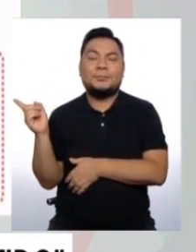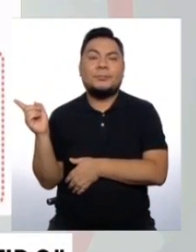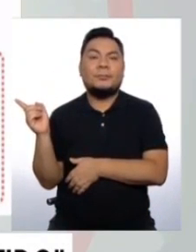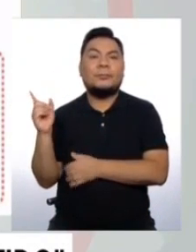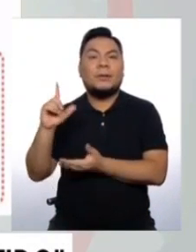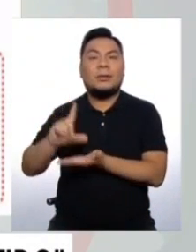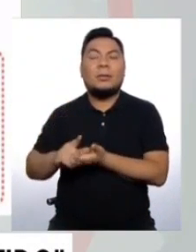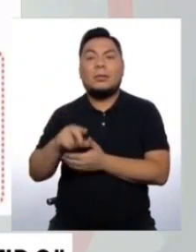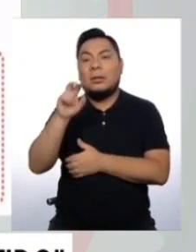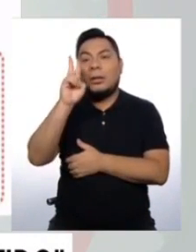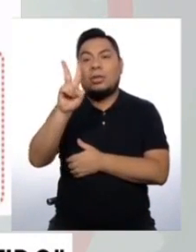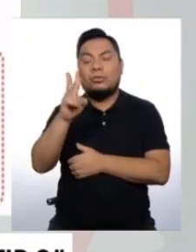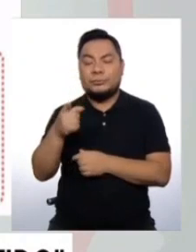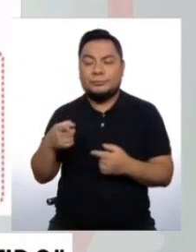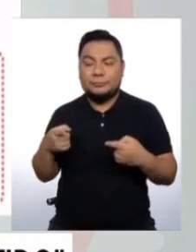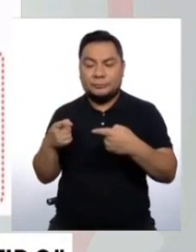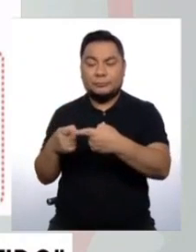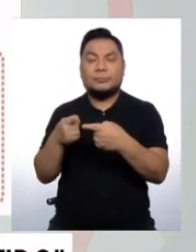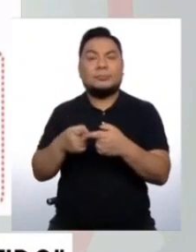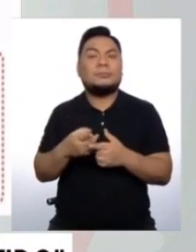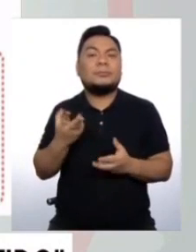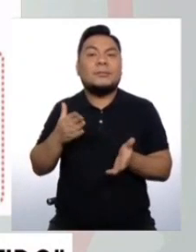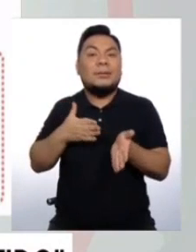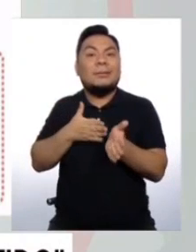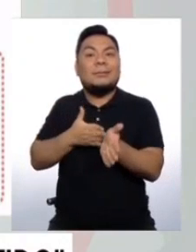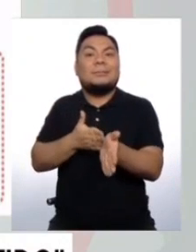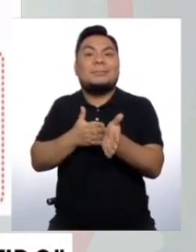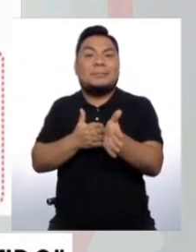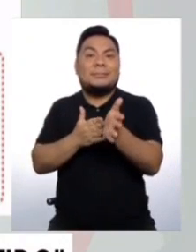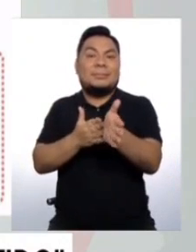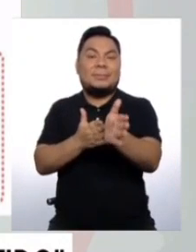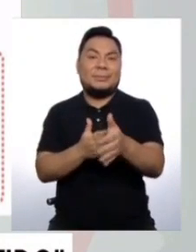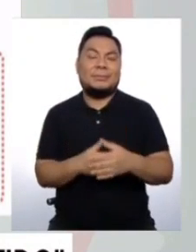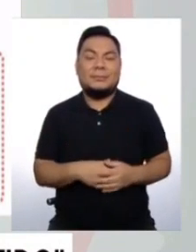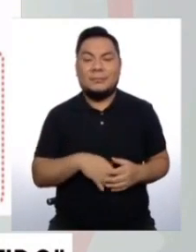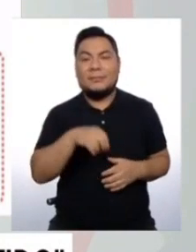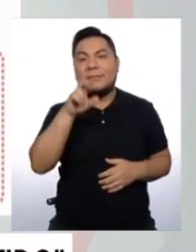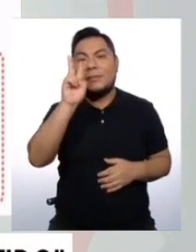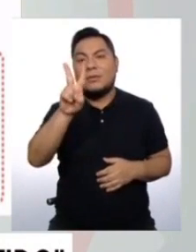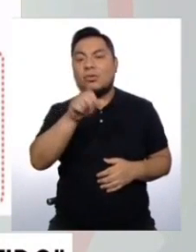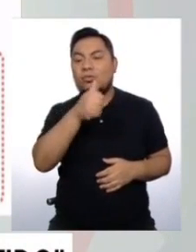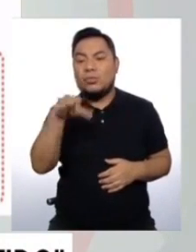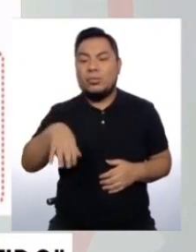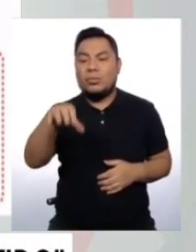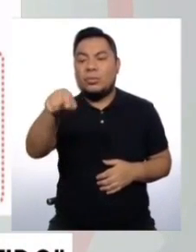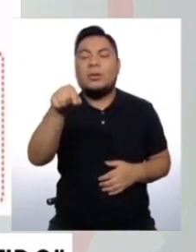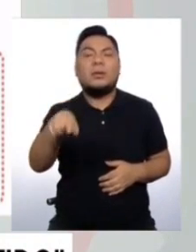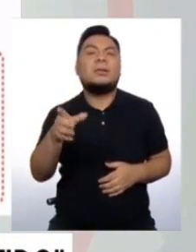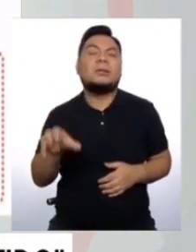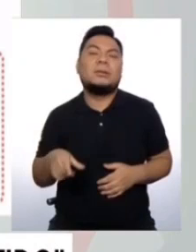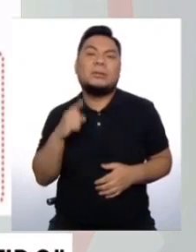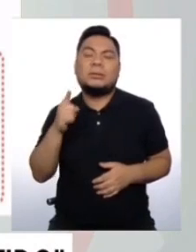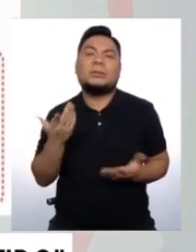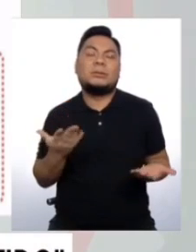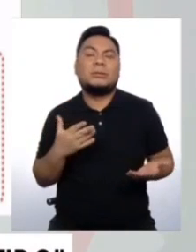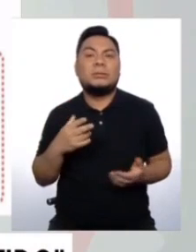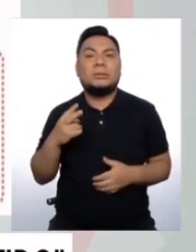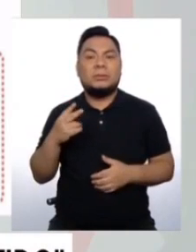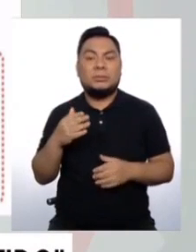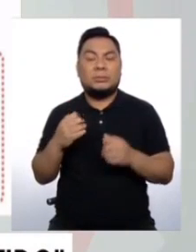2 estaciones del metropolitano y 2 estaciones de la